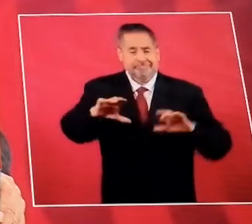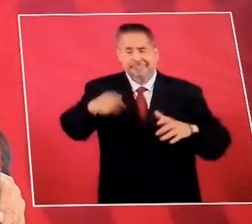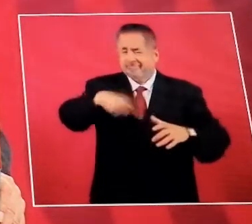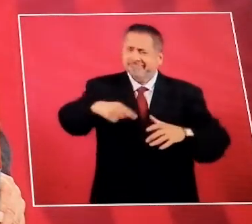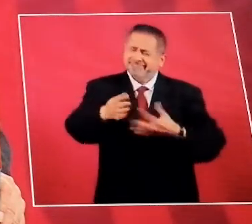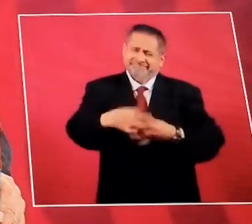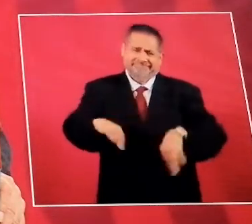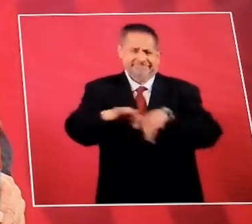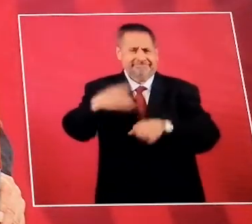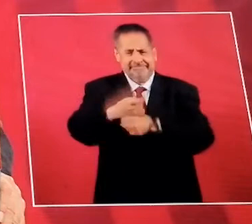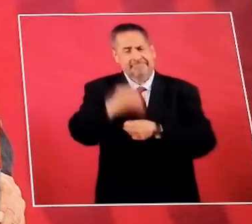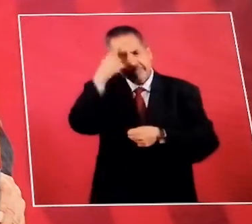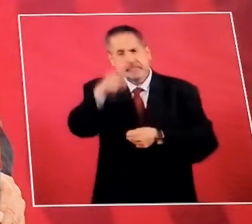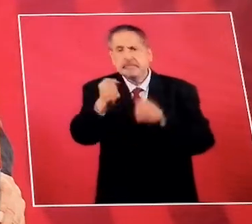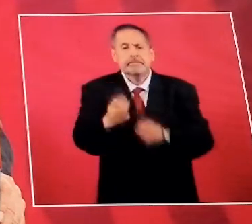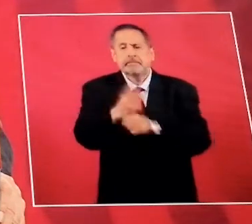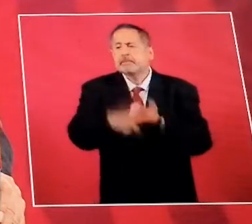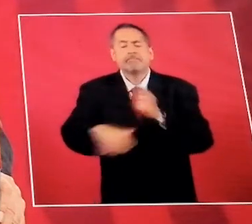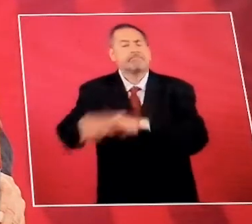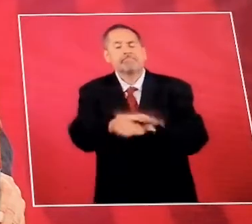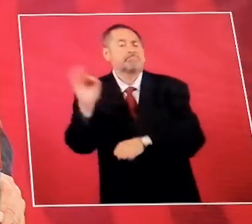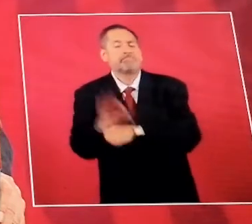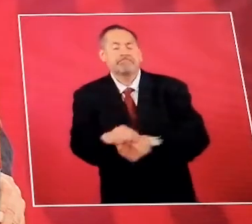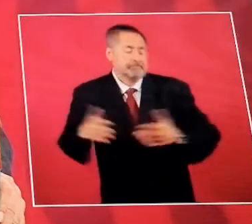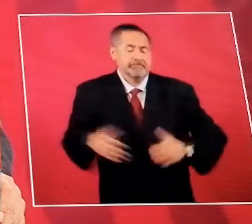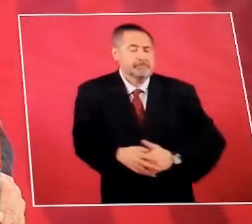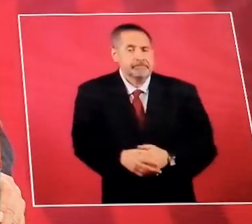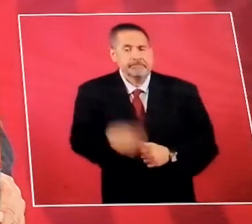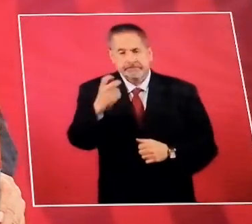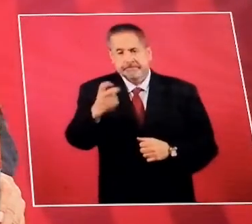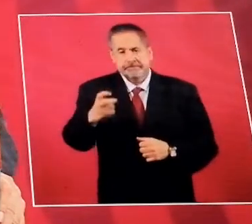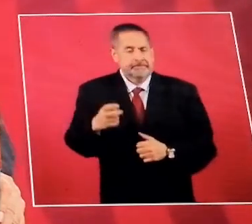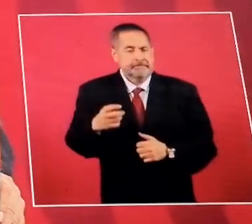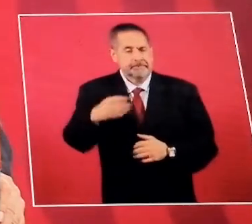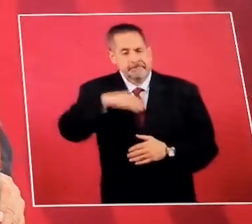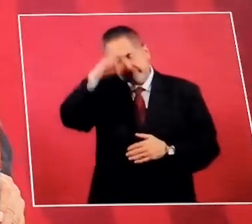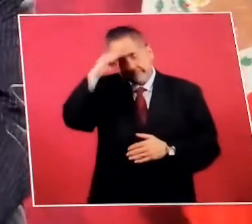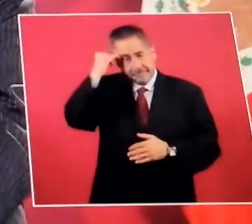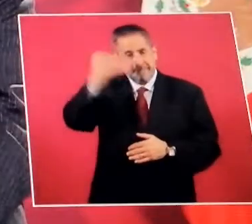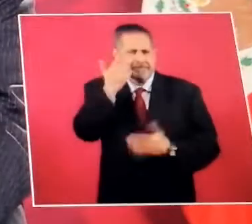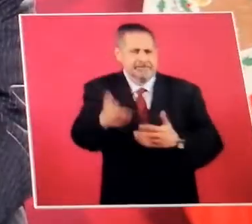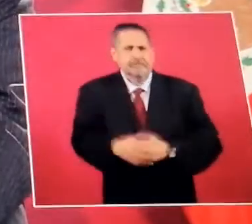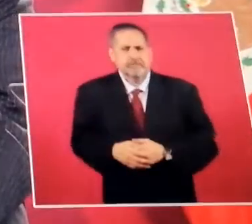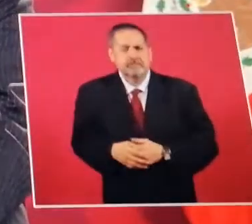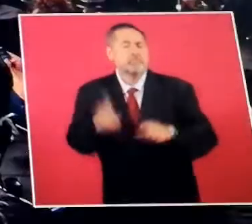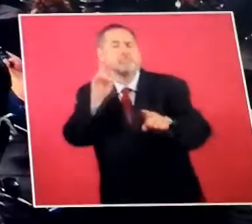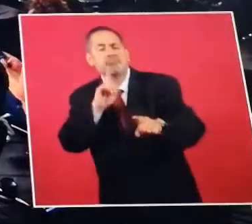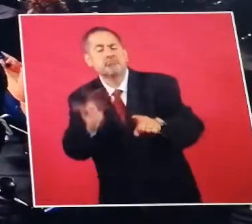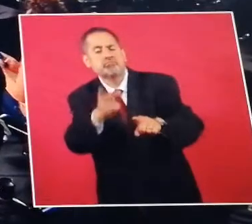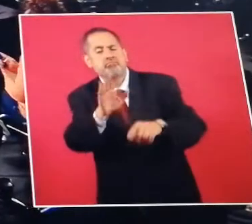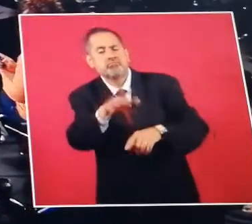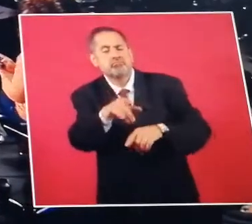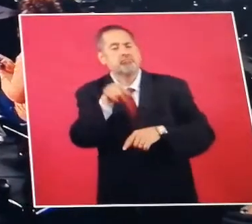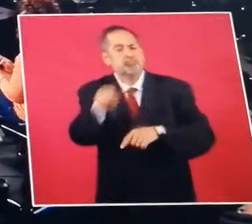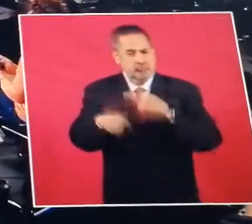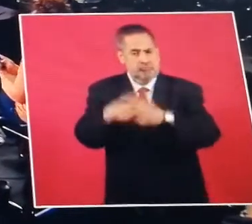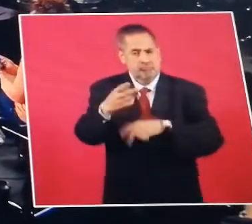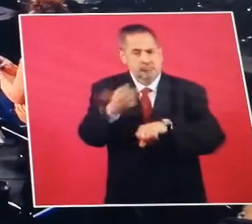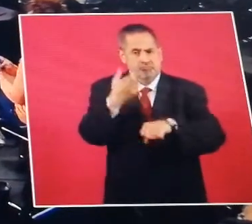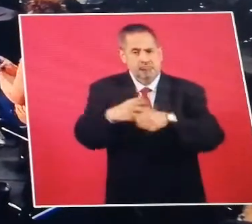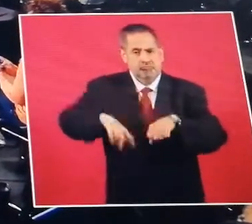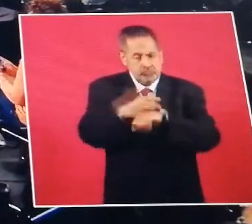más importante para garantizar la seguridad pública. Eso es lo que estamos buscando. Para este objetivo, ¿sí hubo la instrucción de que asistiera el